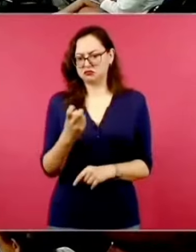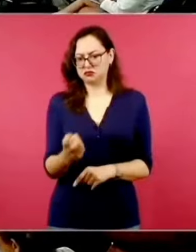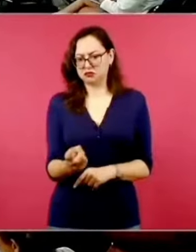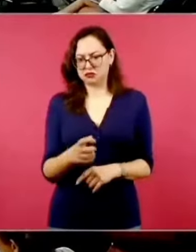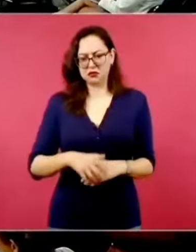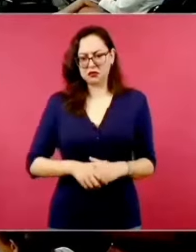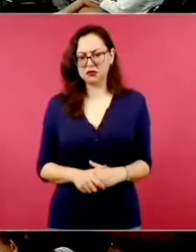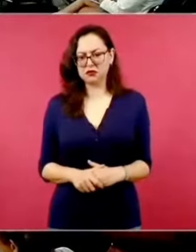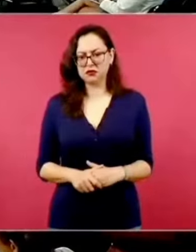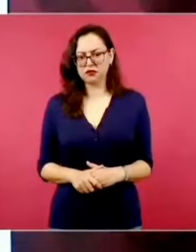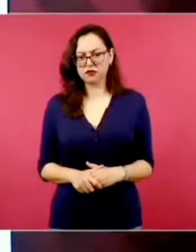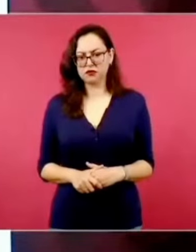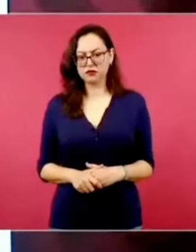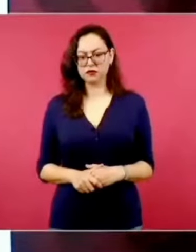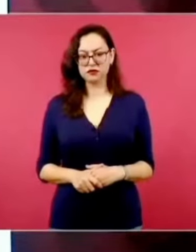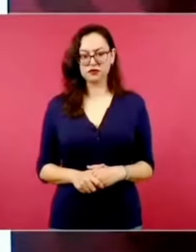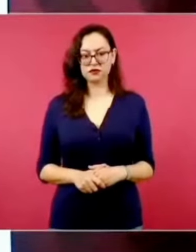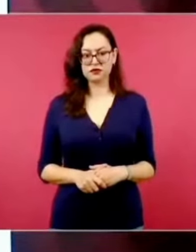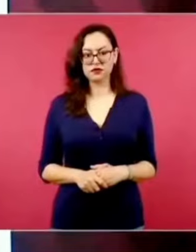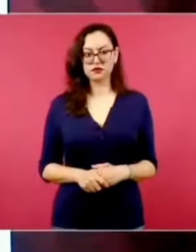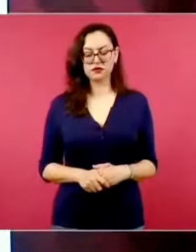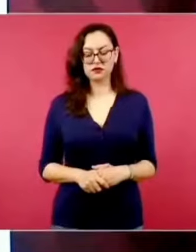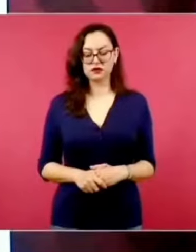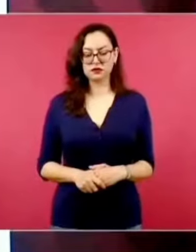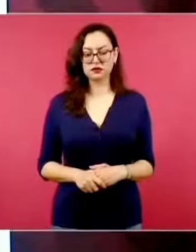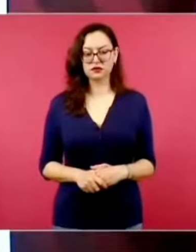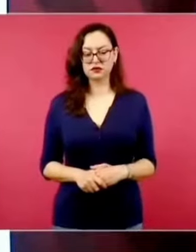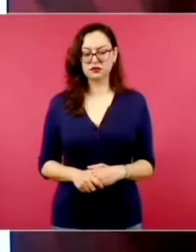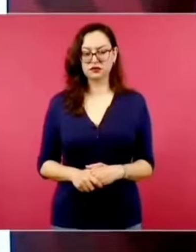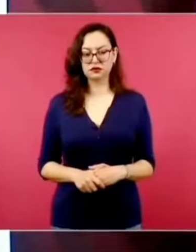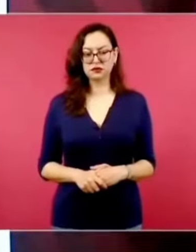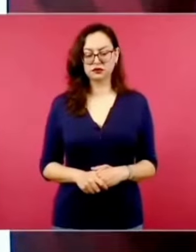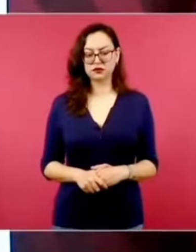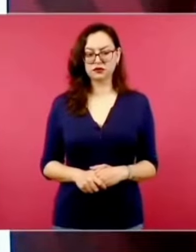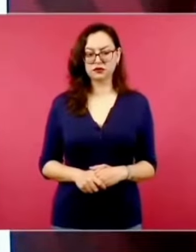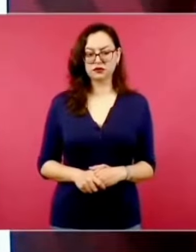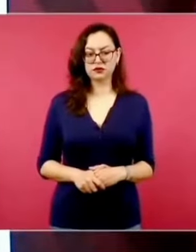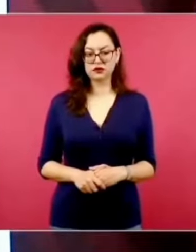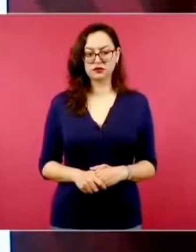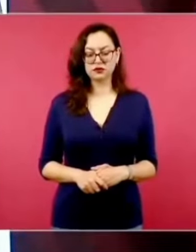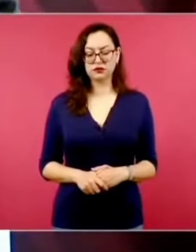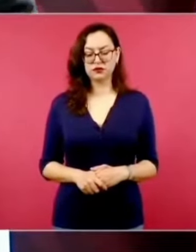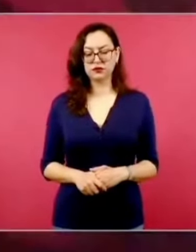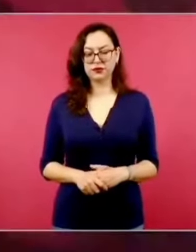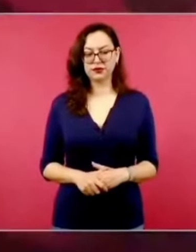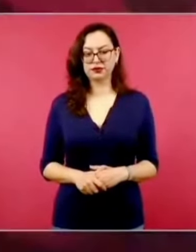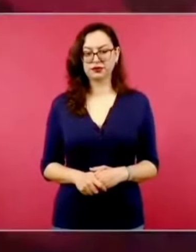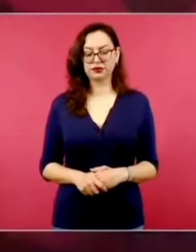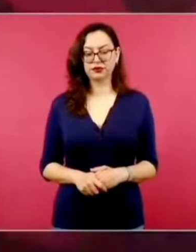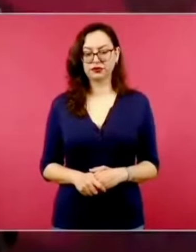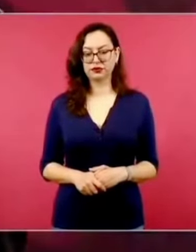lo más importante, es que se establezca